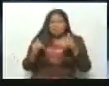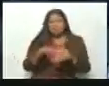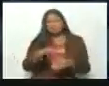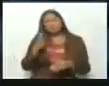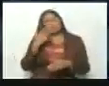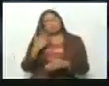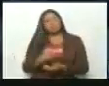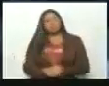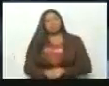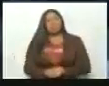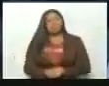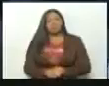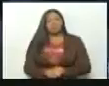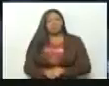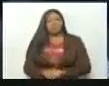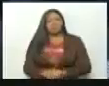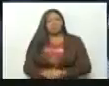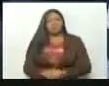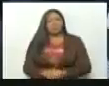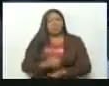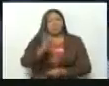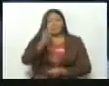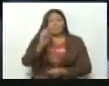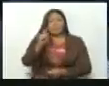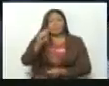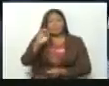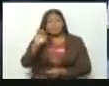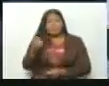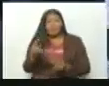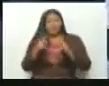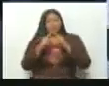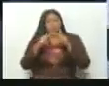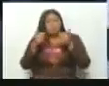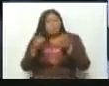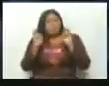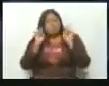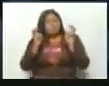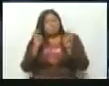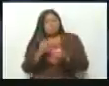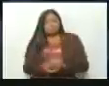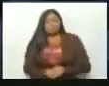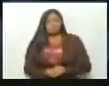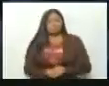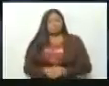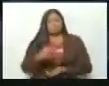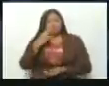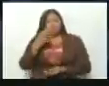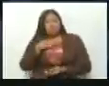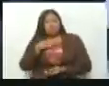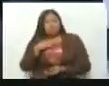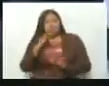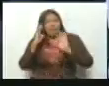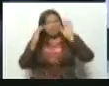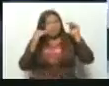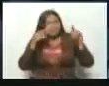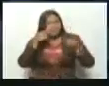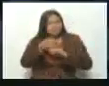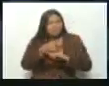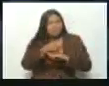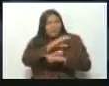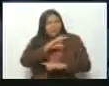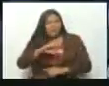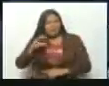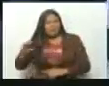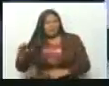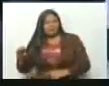aquí a Patricia Villegas, que es una gran conocedora del tema. Ella decía, no se puede abordar al Caribe, que